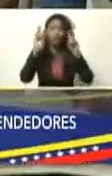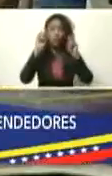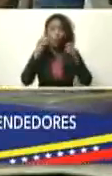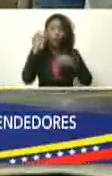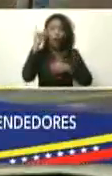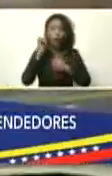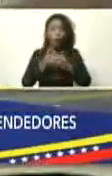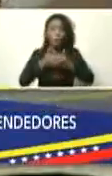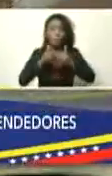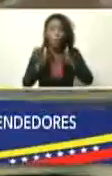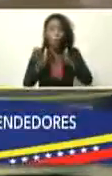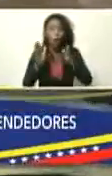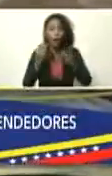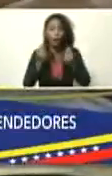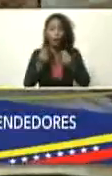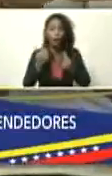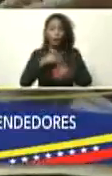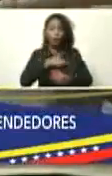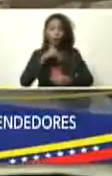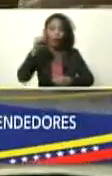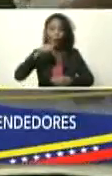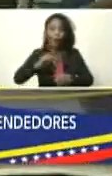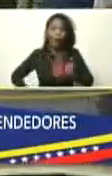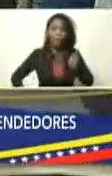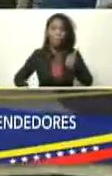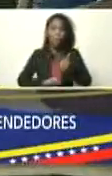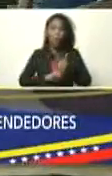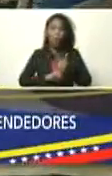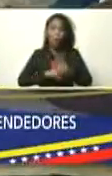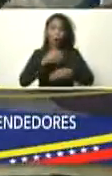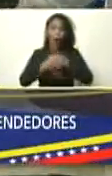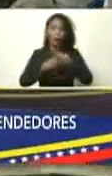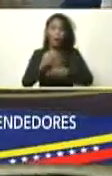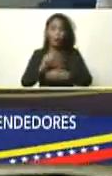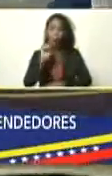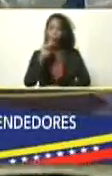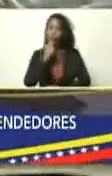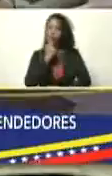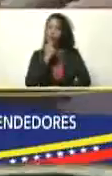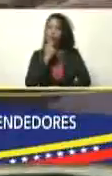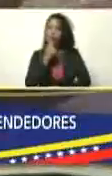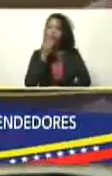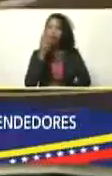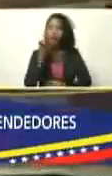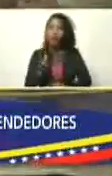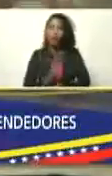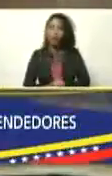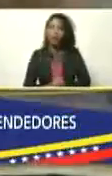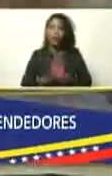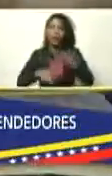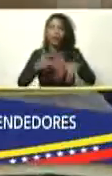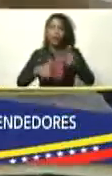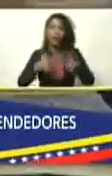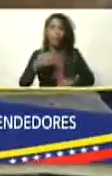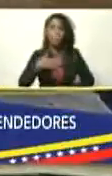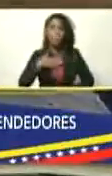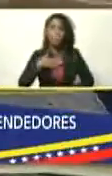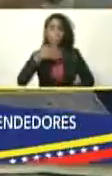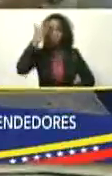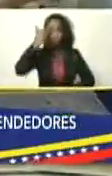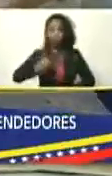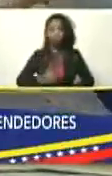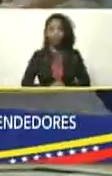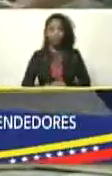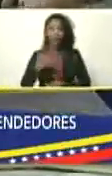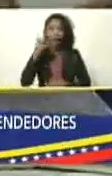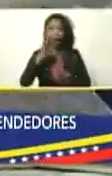es, bueno, y nosotros estamos apoyándolo, hacemos una llave buenísima entre Héctor y mi persona y bueno, y tenemos